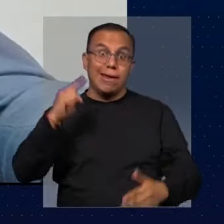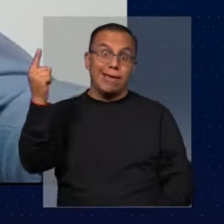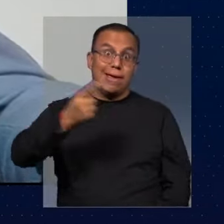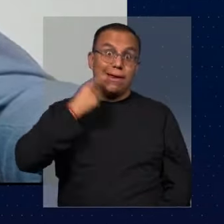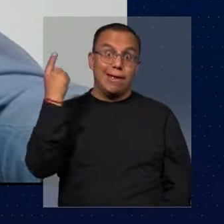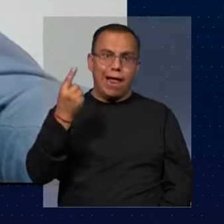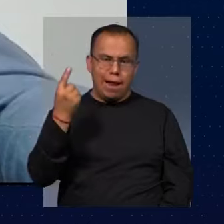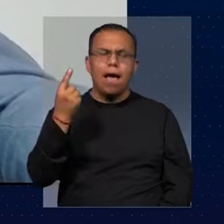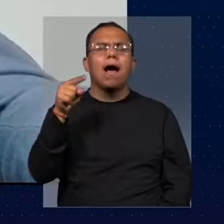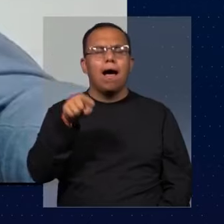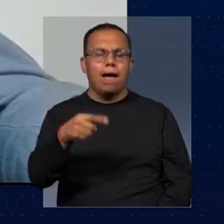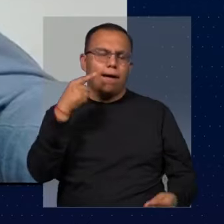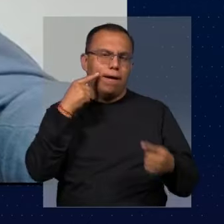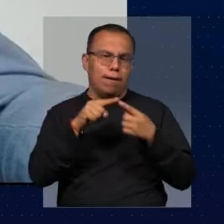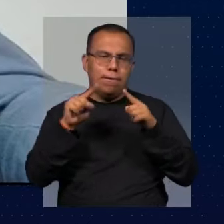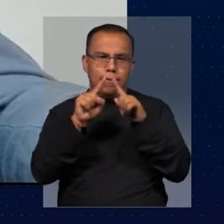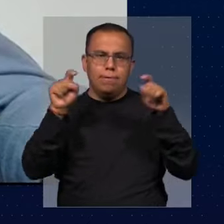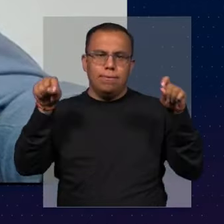general